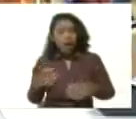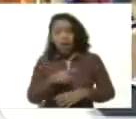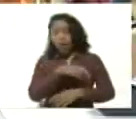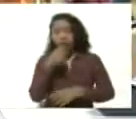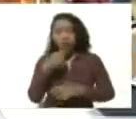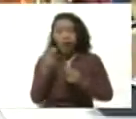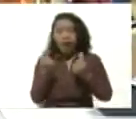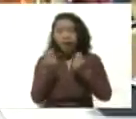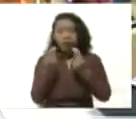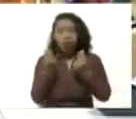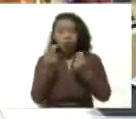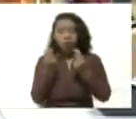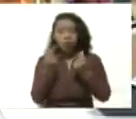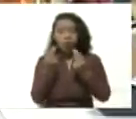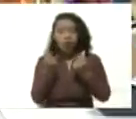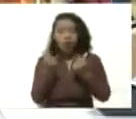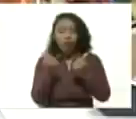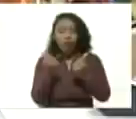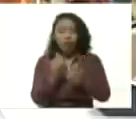narcoeconomía